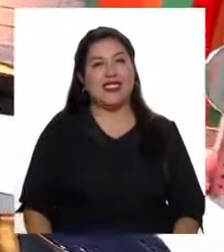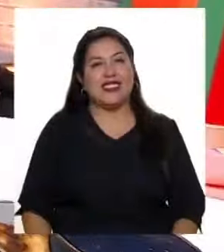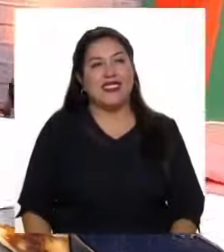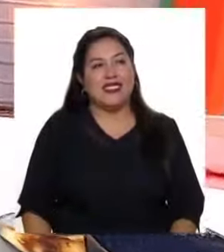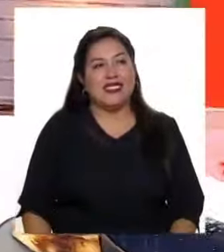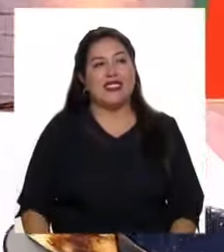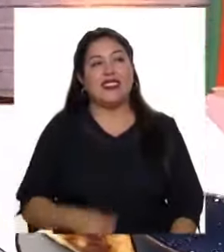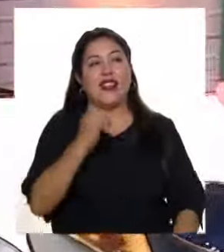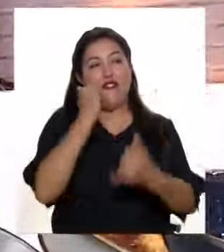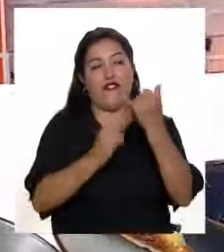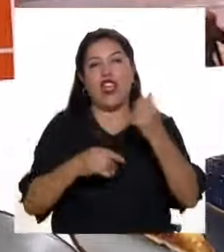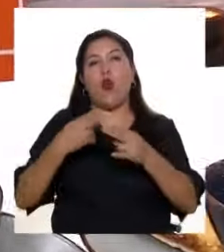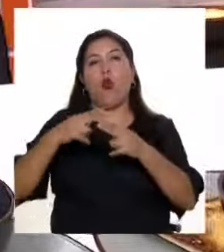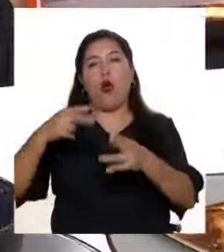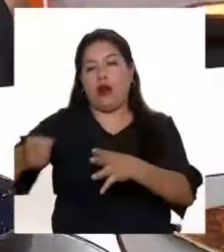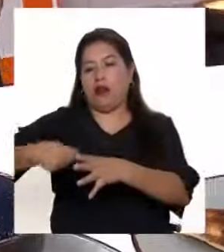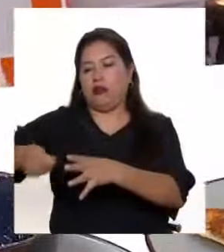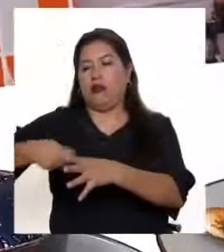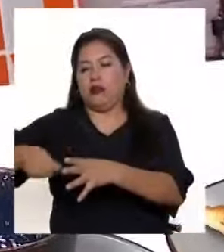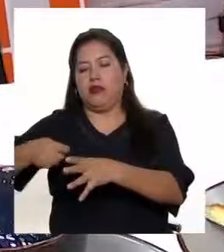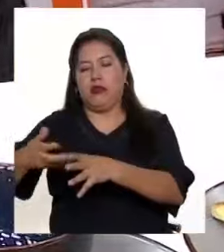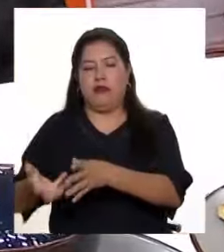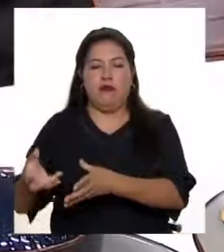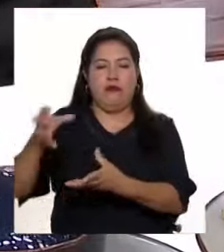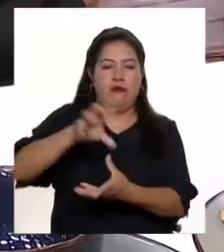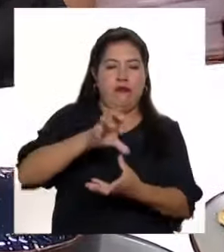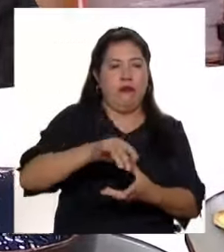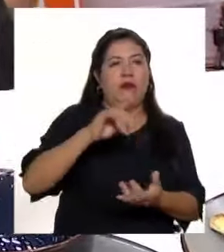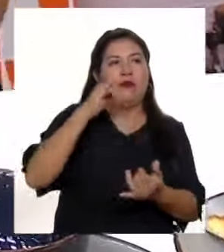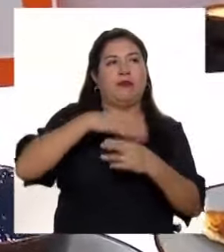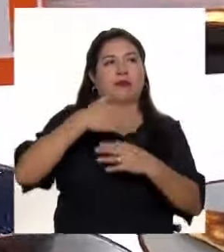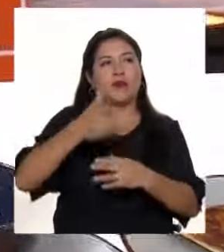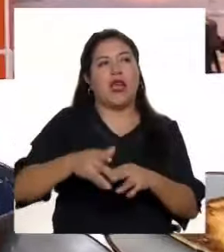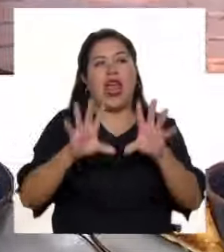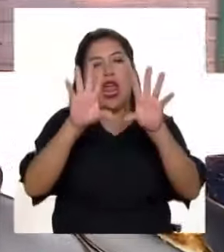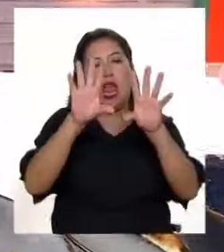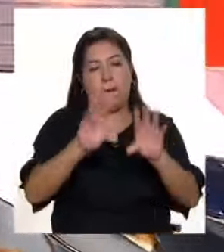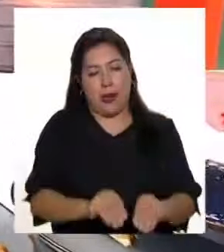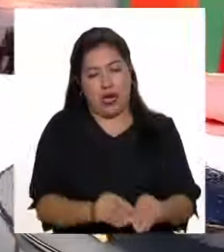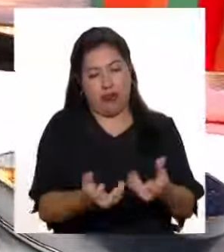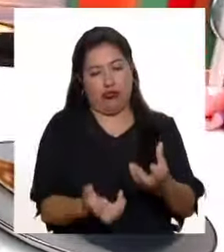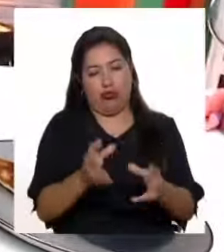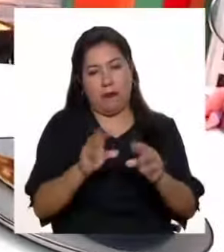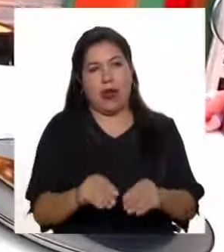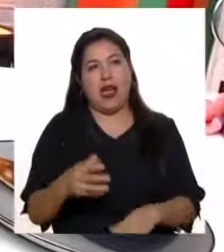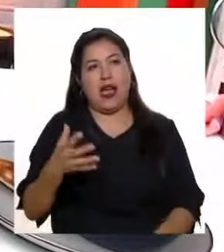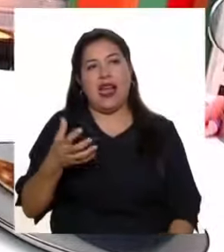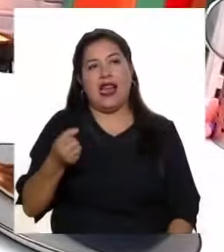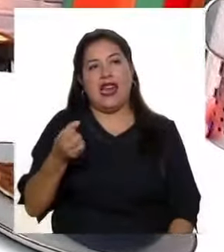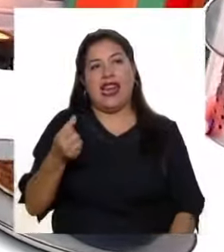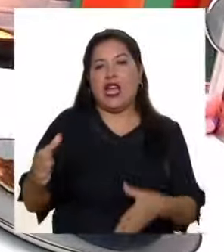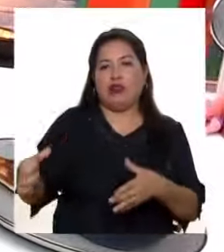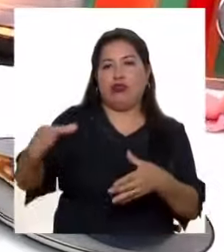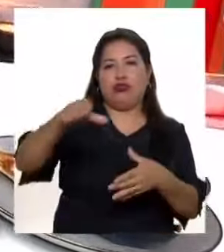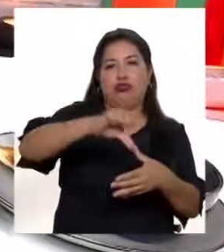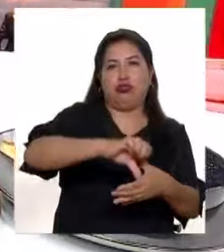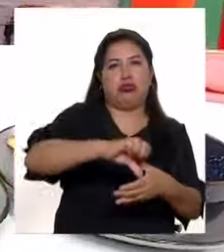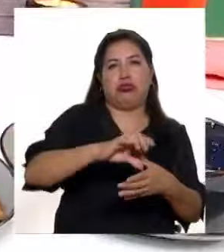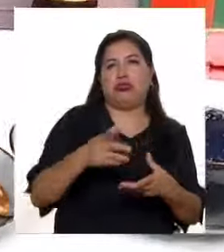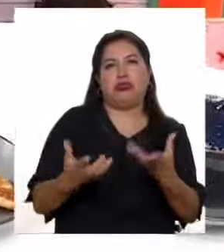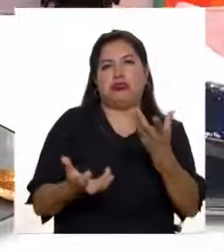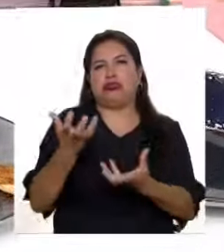huevo batido. Ya. Y al final, apagando el fuego prácticamente, la leche. La leche. Ratificamos sal y ya está. Porque la leche no se tiene que hervir.